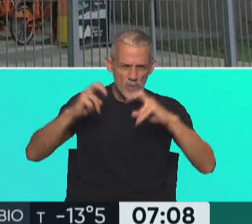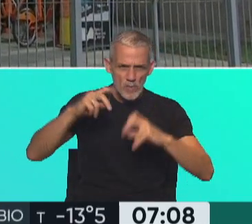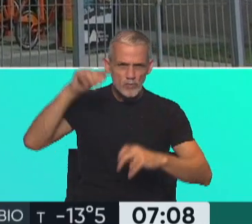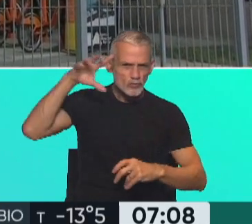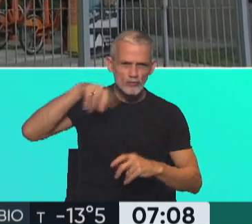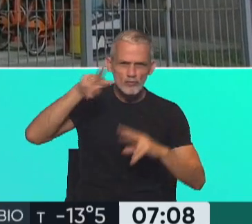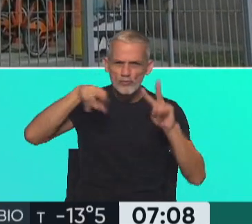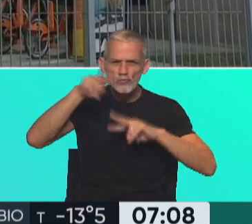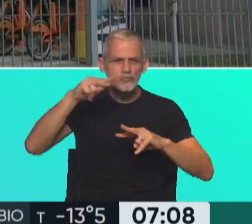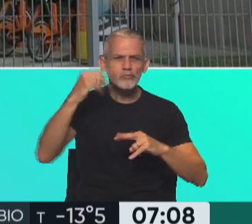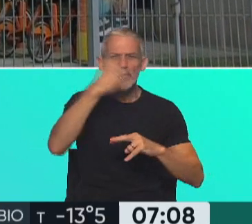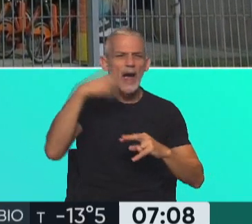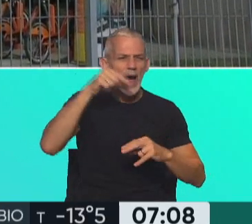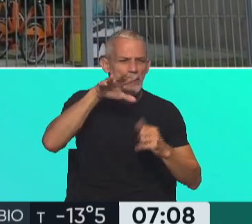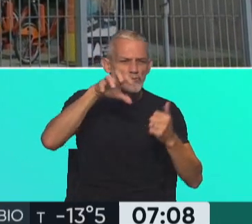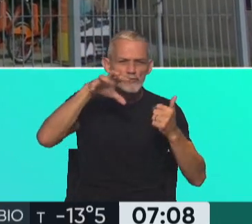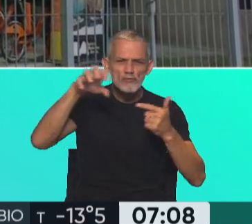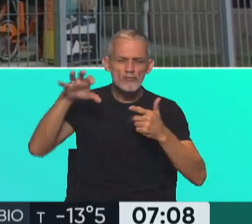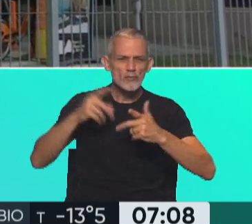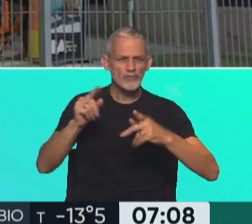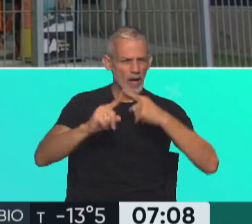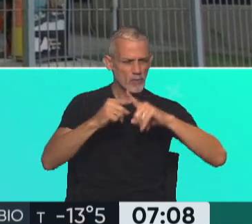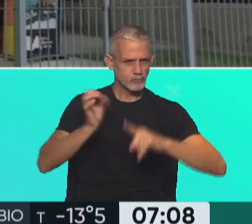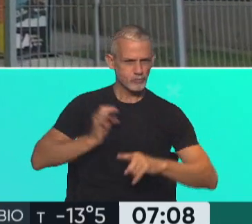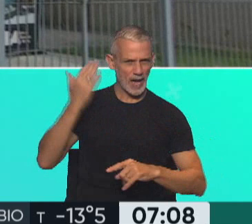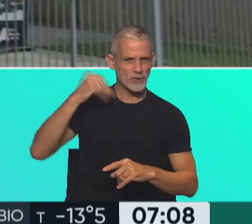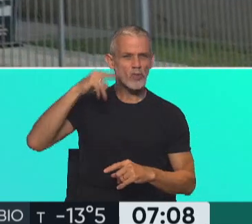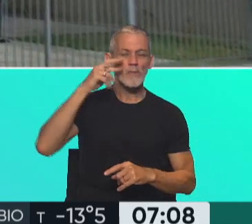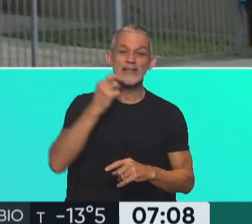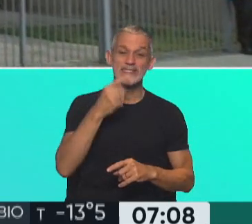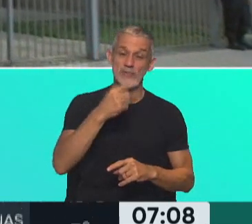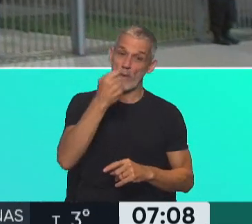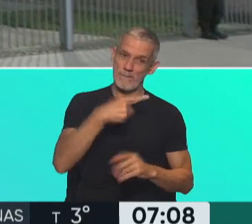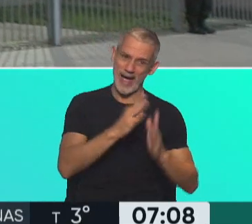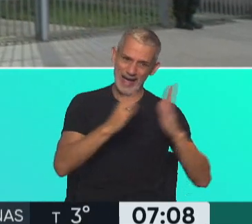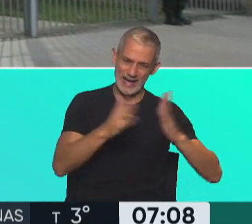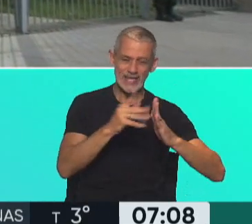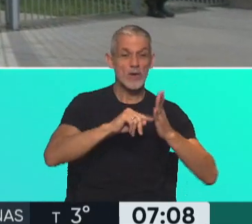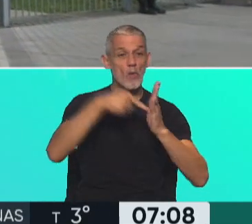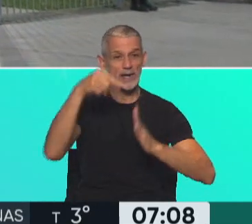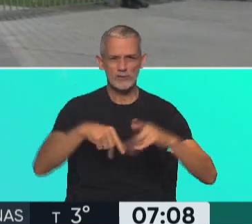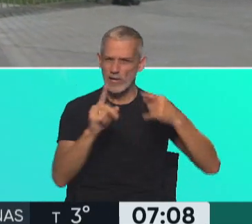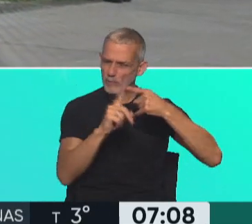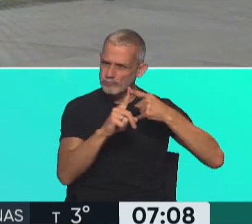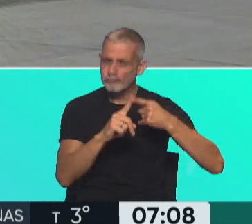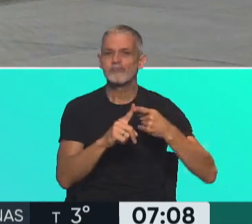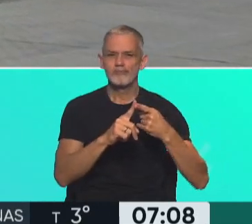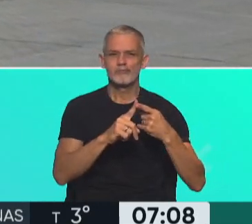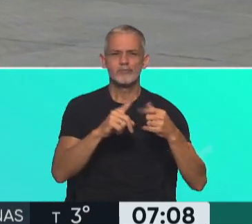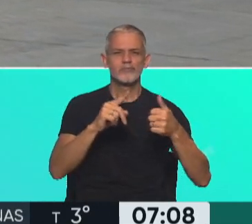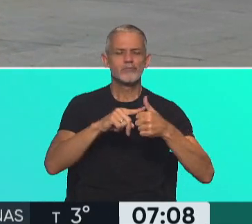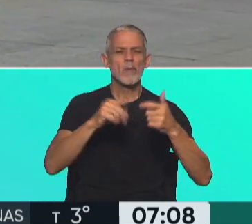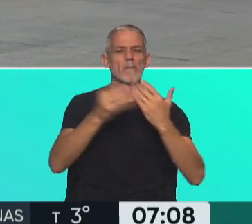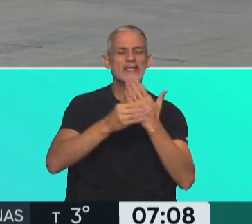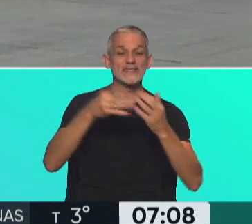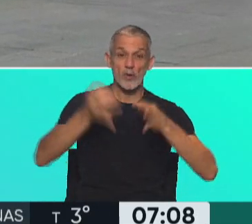este sistema, acordado en el año 2019 durante todavía el gobierno de Mauricio Macri y la ciudad de Buenos Aires con el RENAPER y el Ministerio